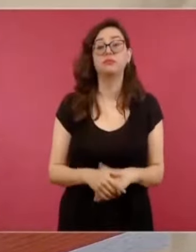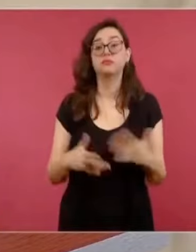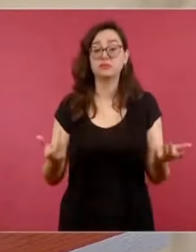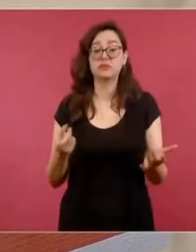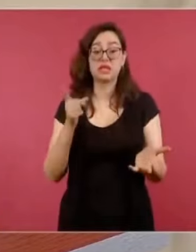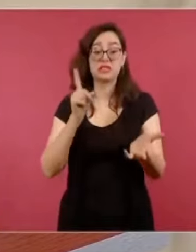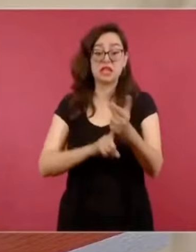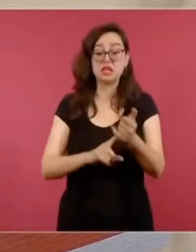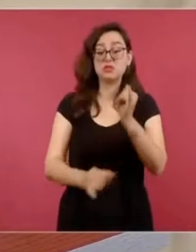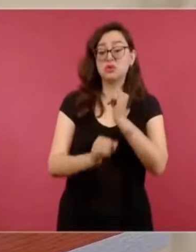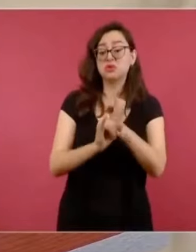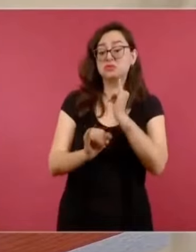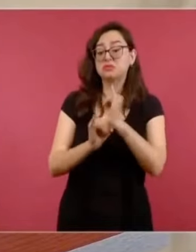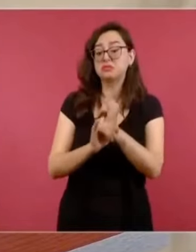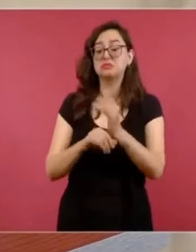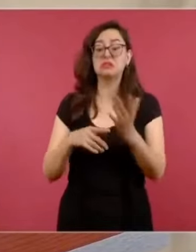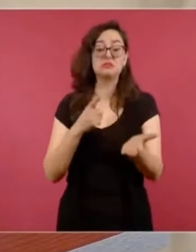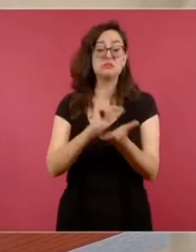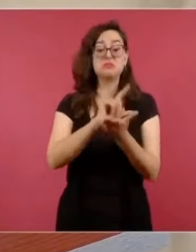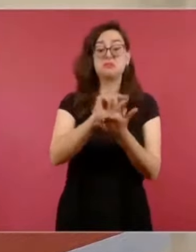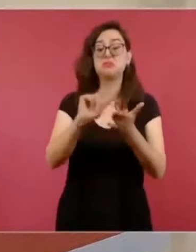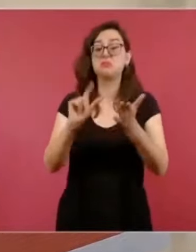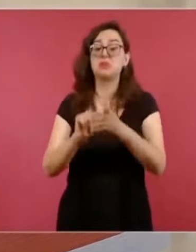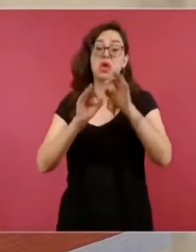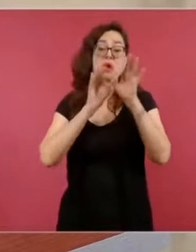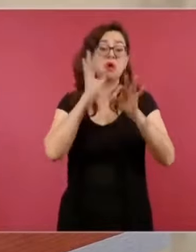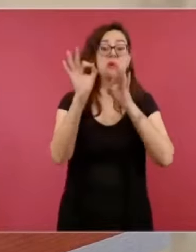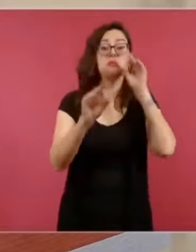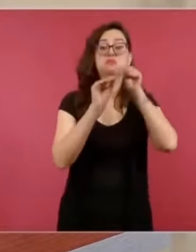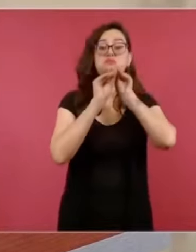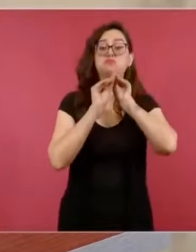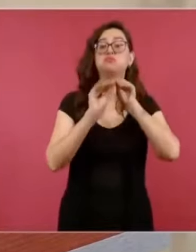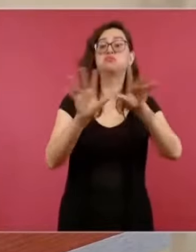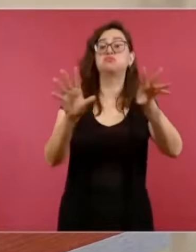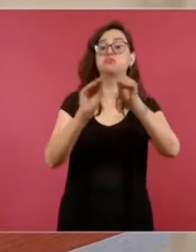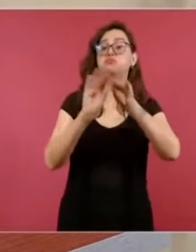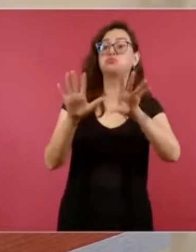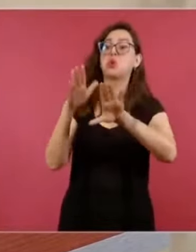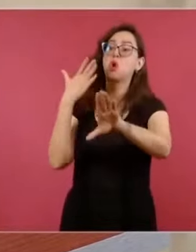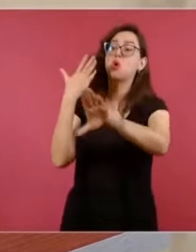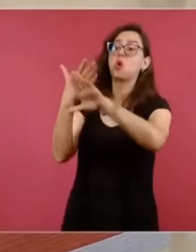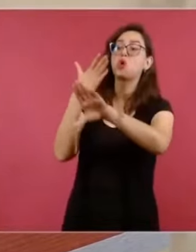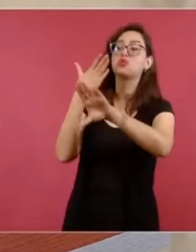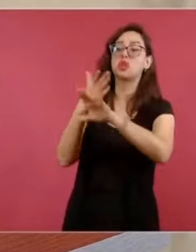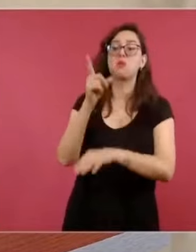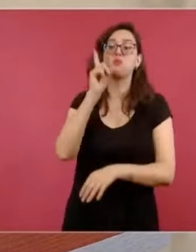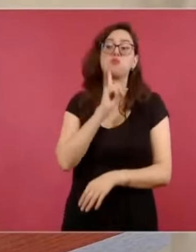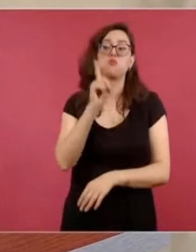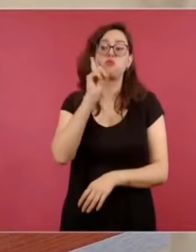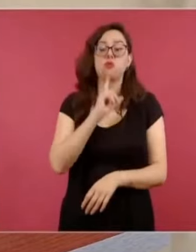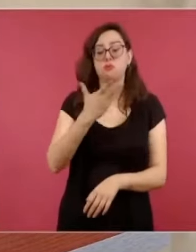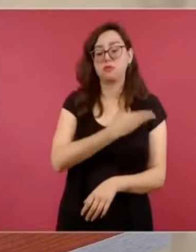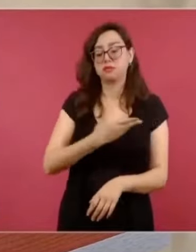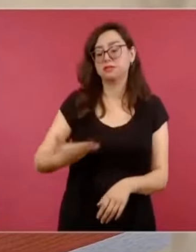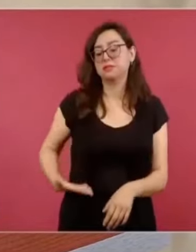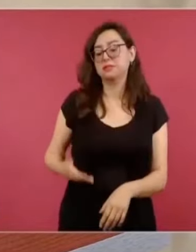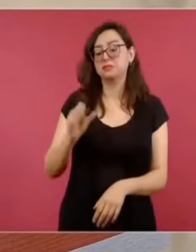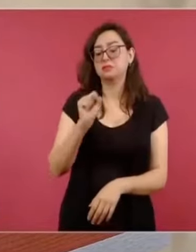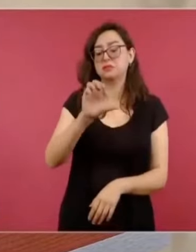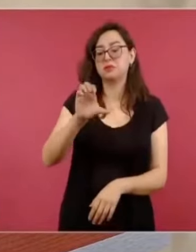en una campaña de desprestigio en línea contra la recién elegida presidenta de la Suprema